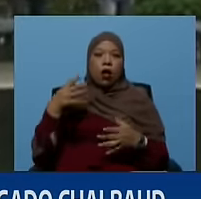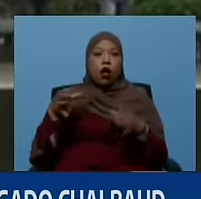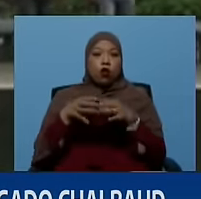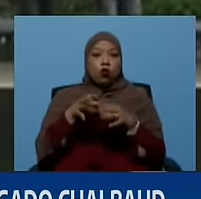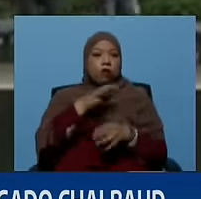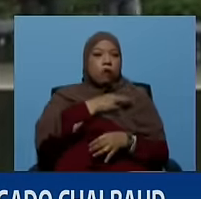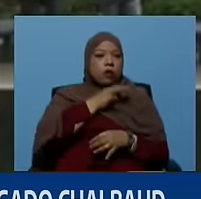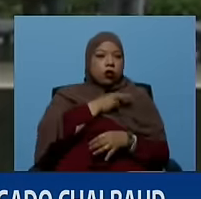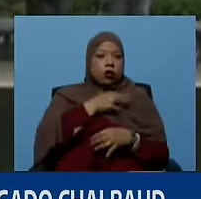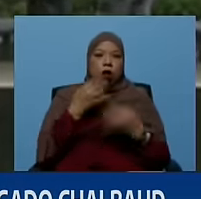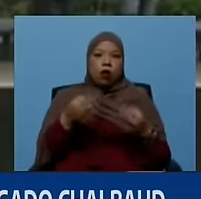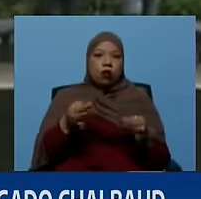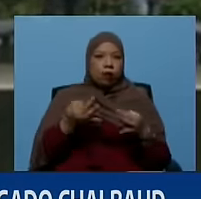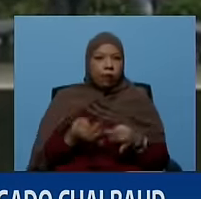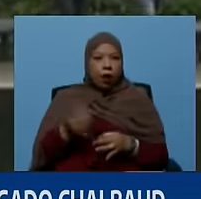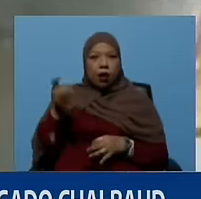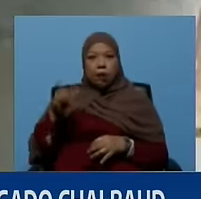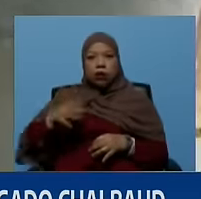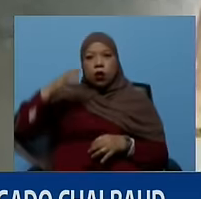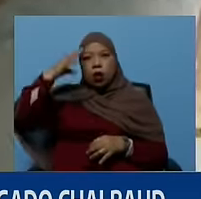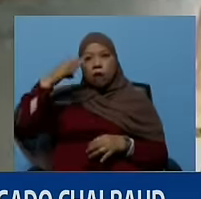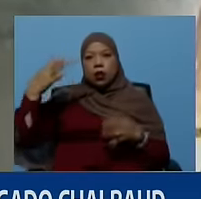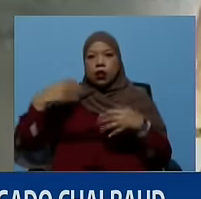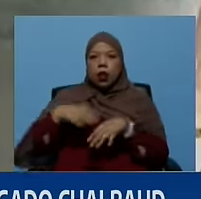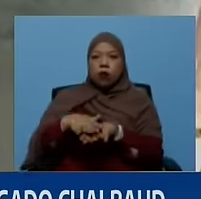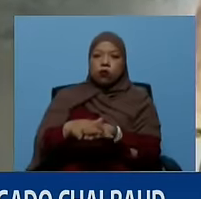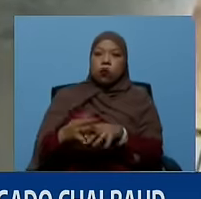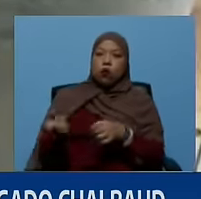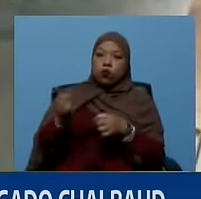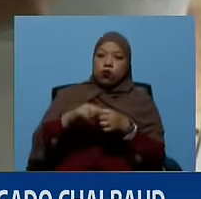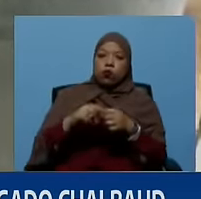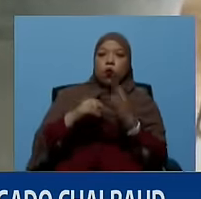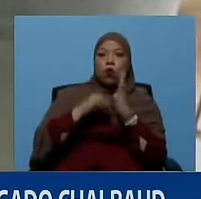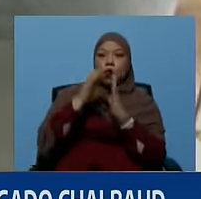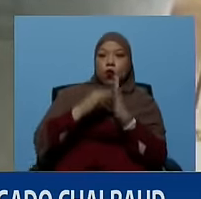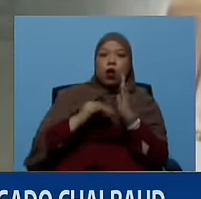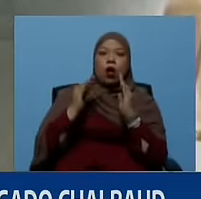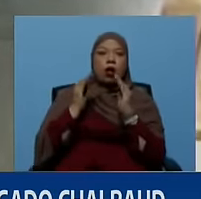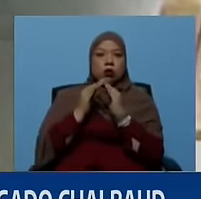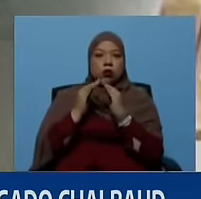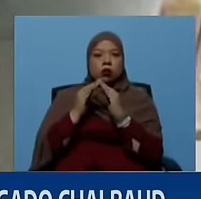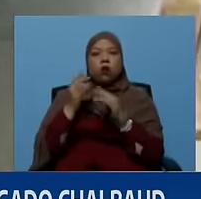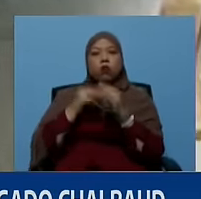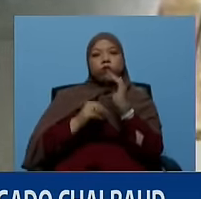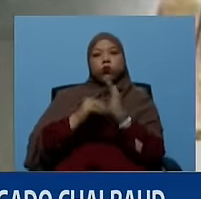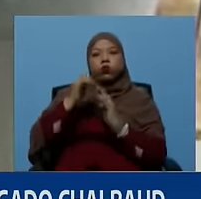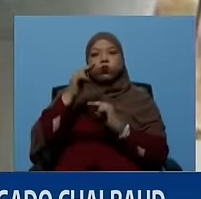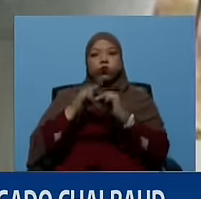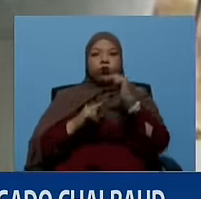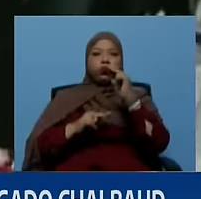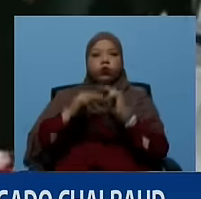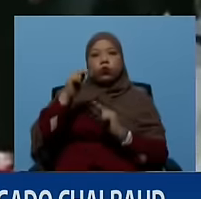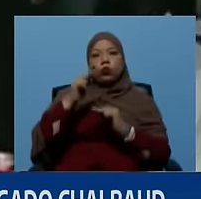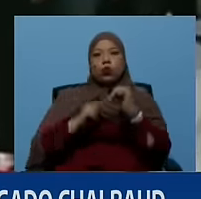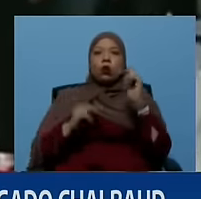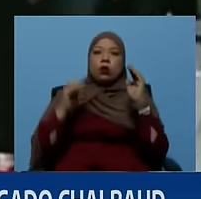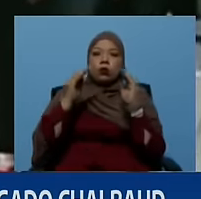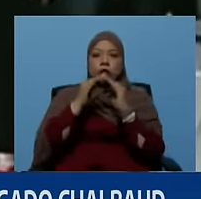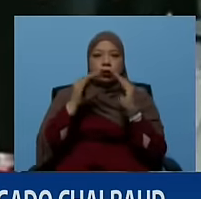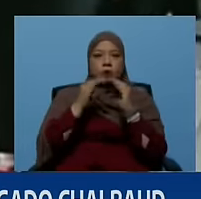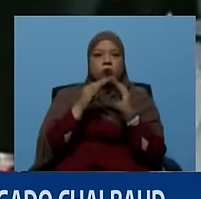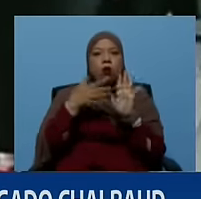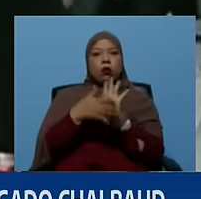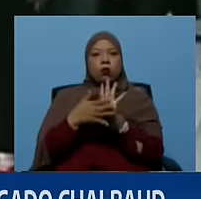hasta ahorita han impermeabilizado han sacado escombros han retirado